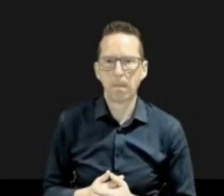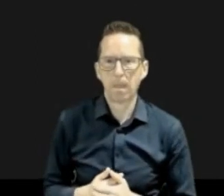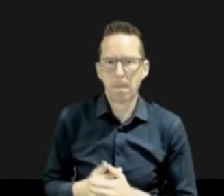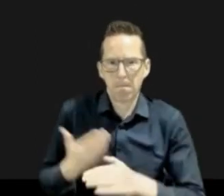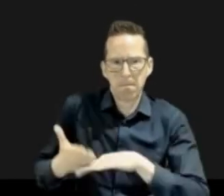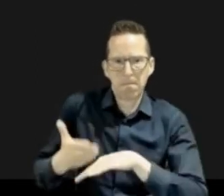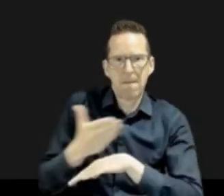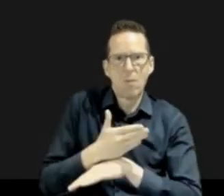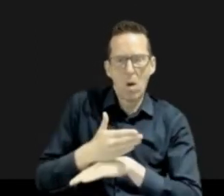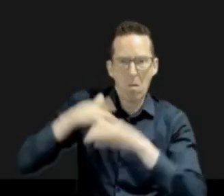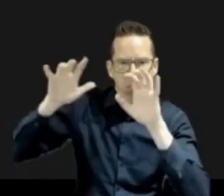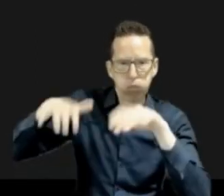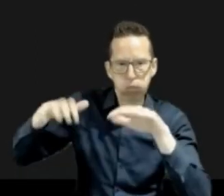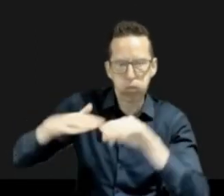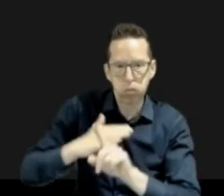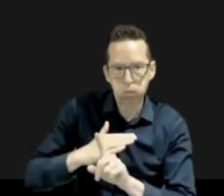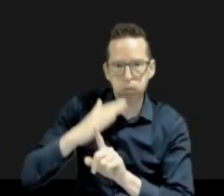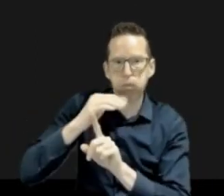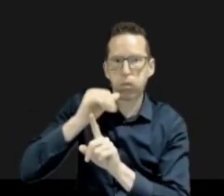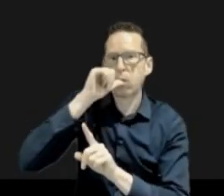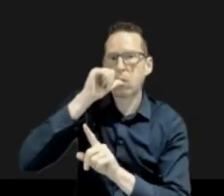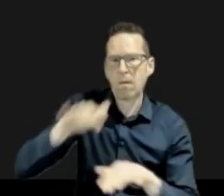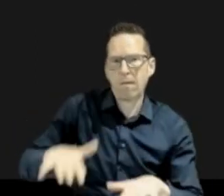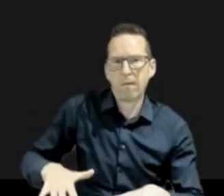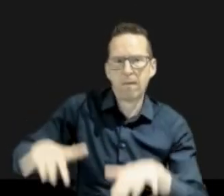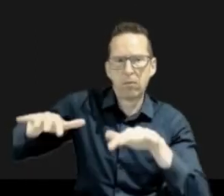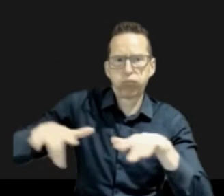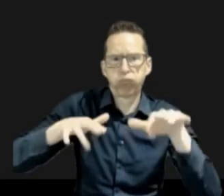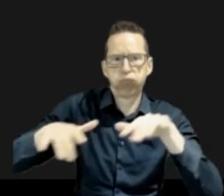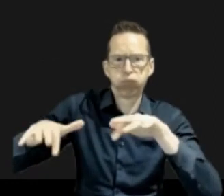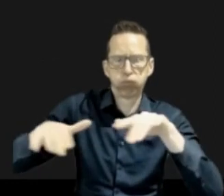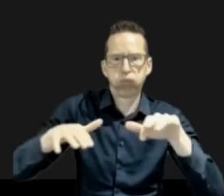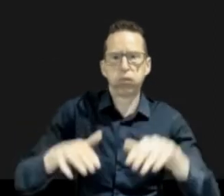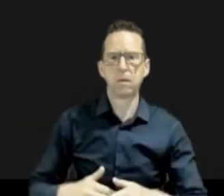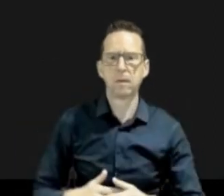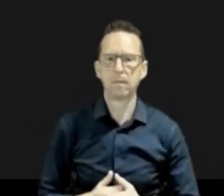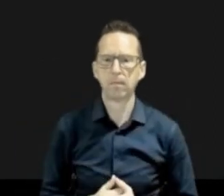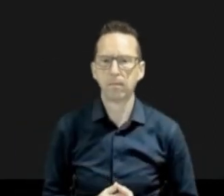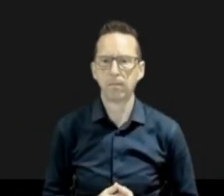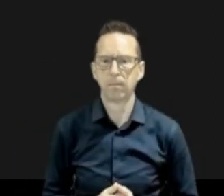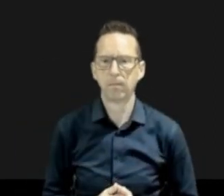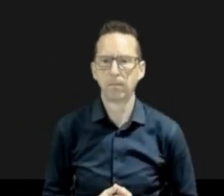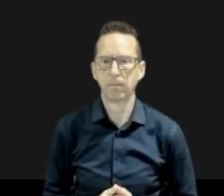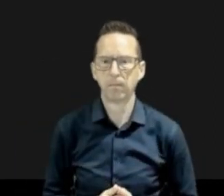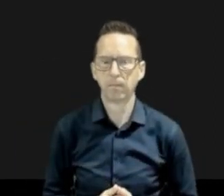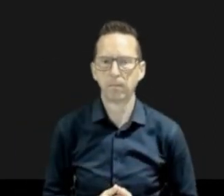que que lightning es un hazard